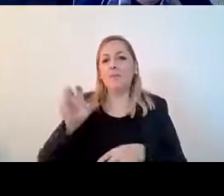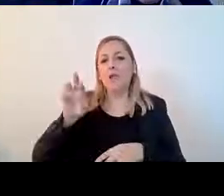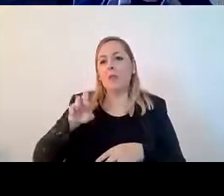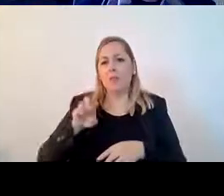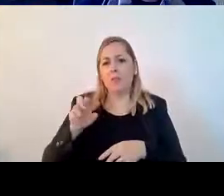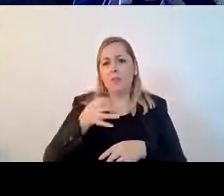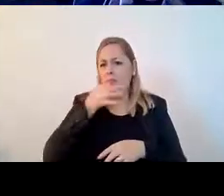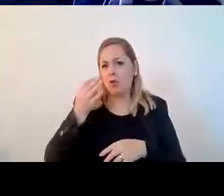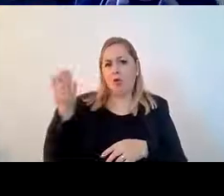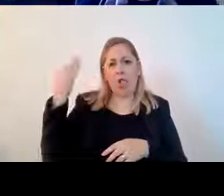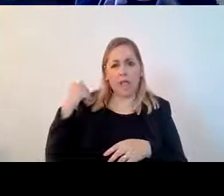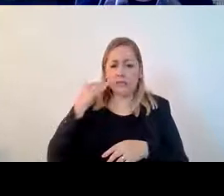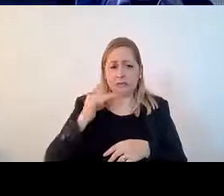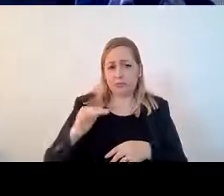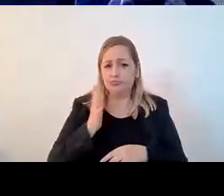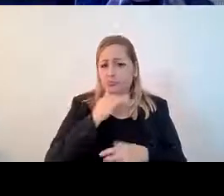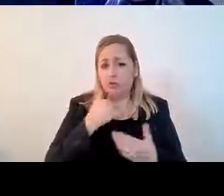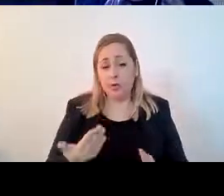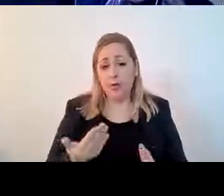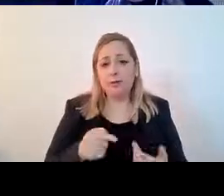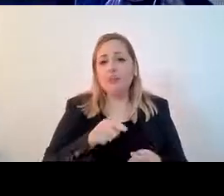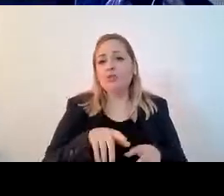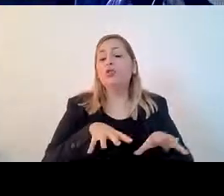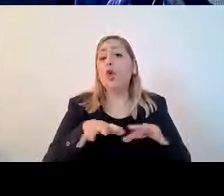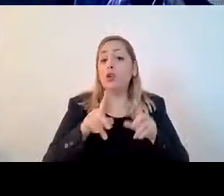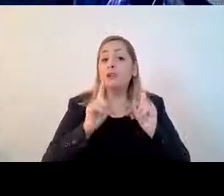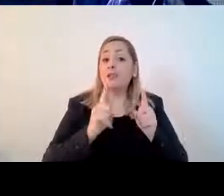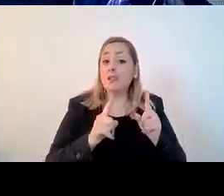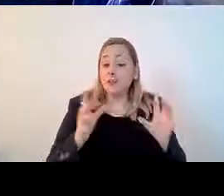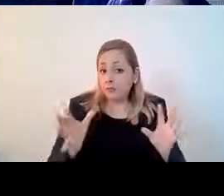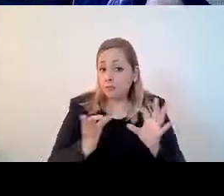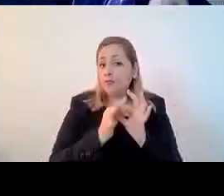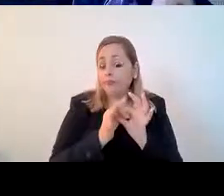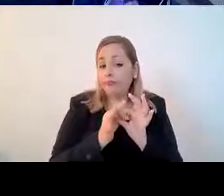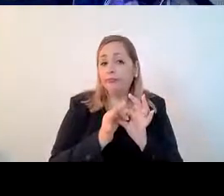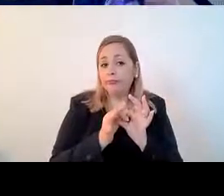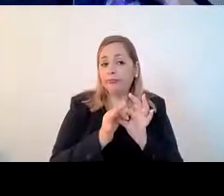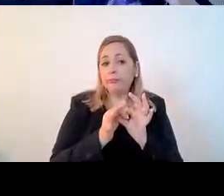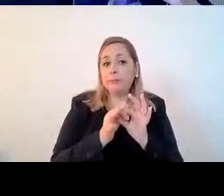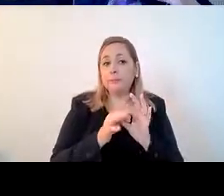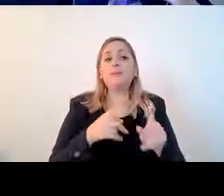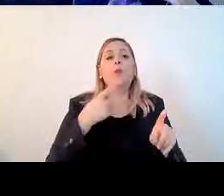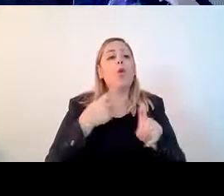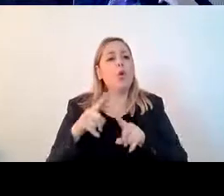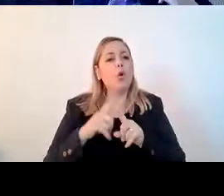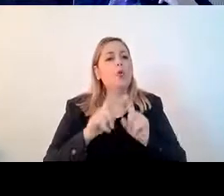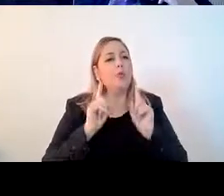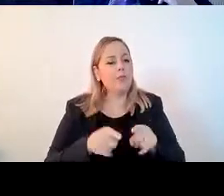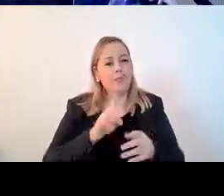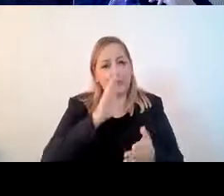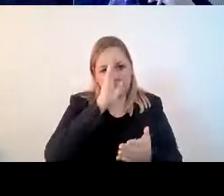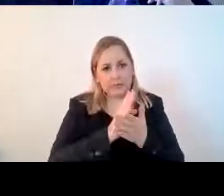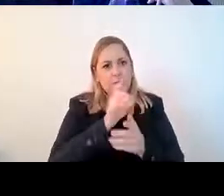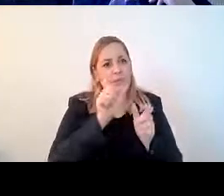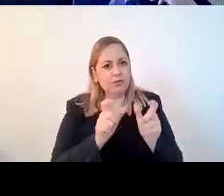estaba presente en la niñez. Entonces son cosas que hay que compatibilizar. Lo otro que hay que decidir es si la